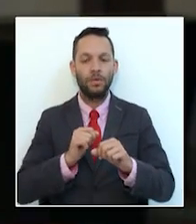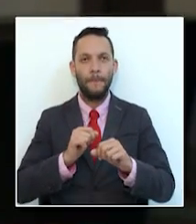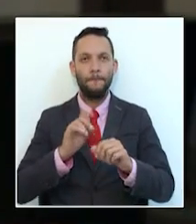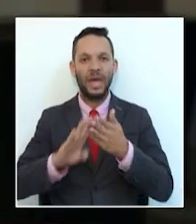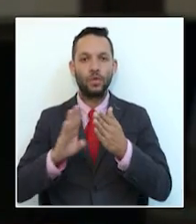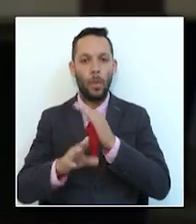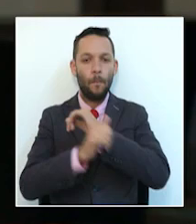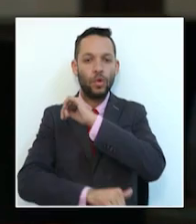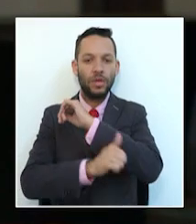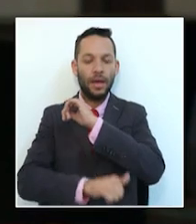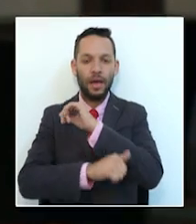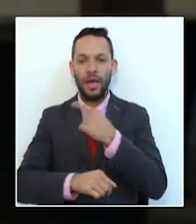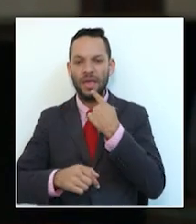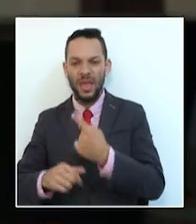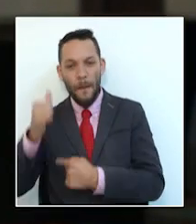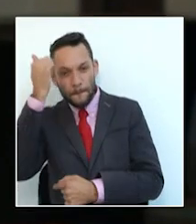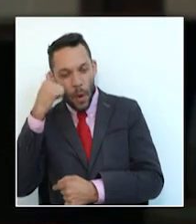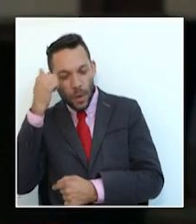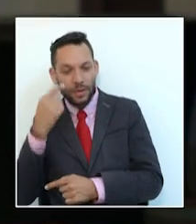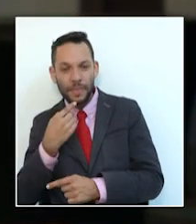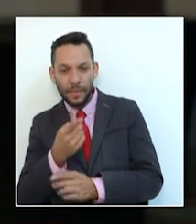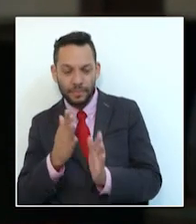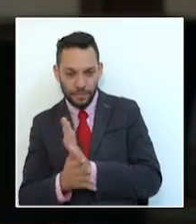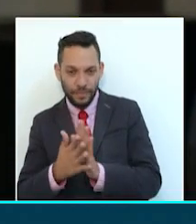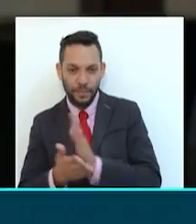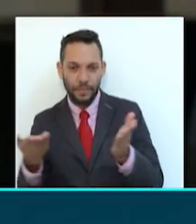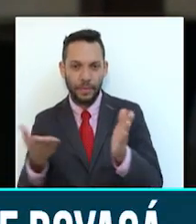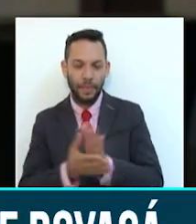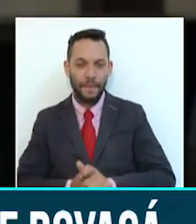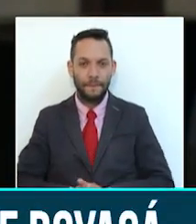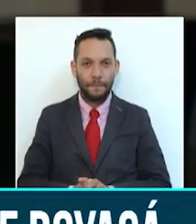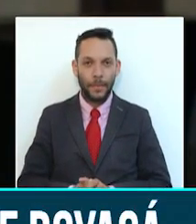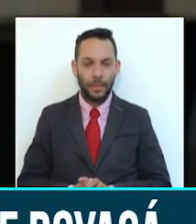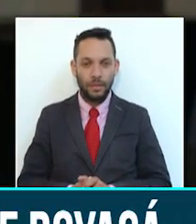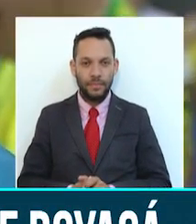de Boyacá. Esto nos dijo el técnico de la selección Caldas de balonmano en la rama masculina.